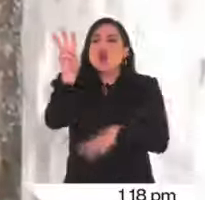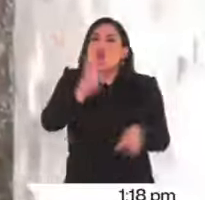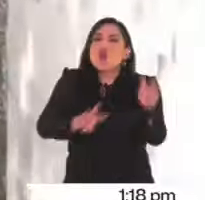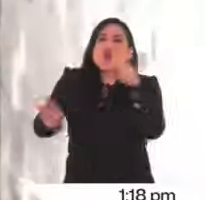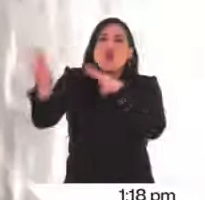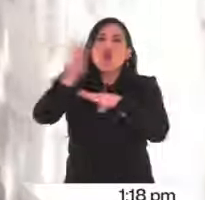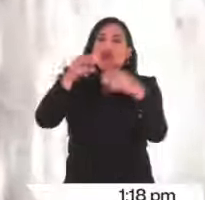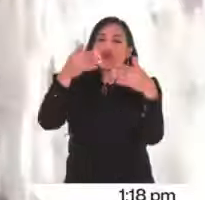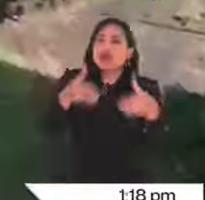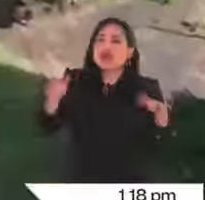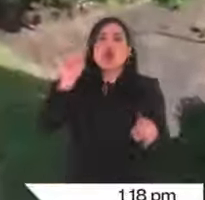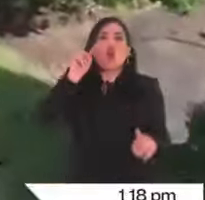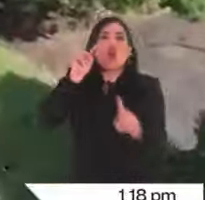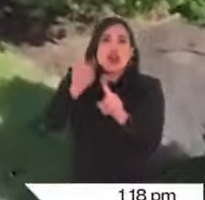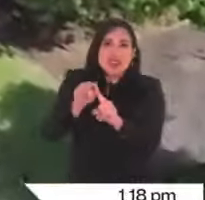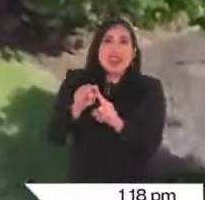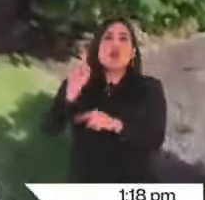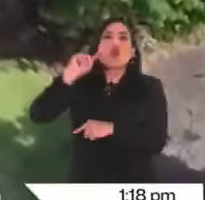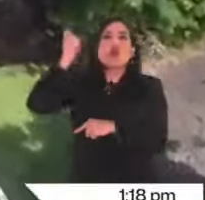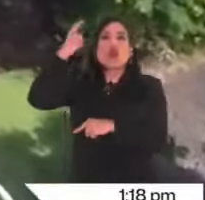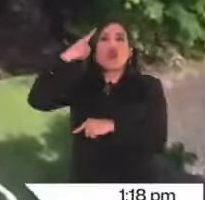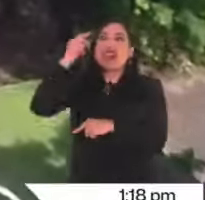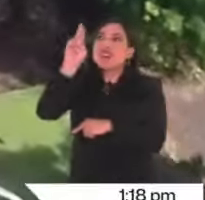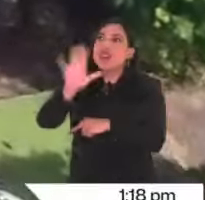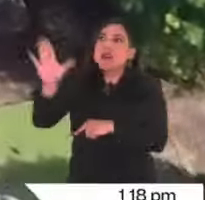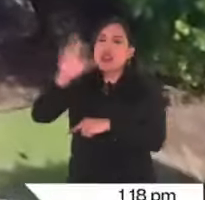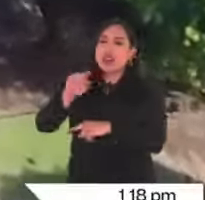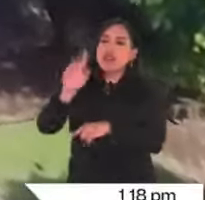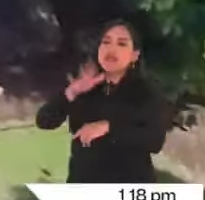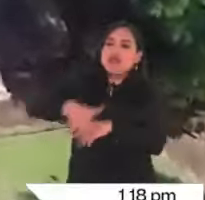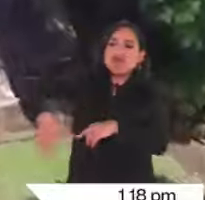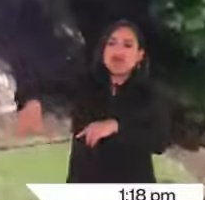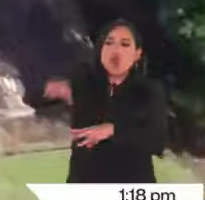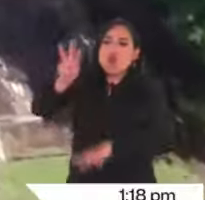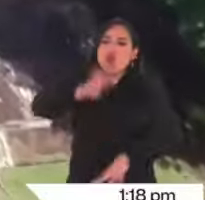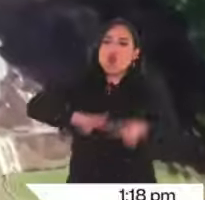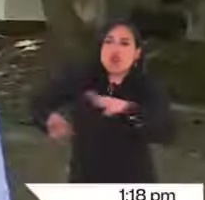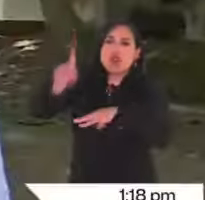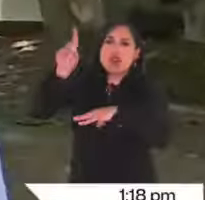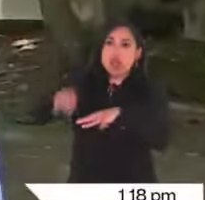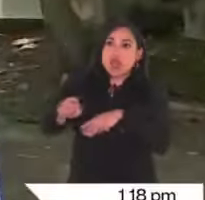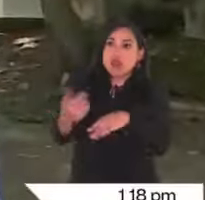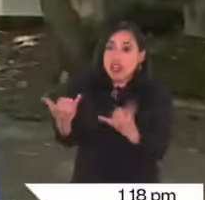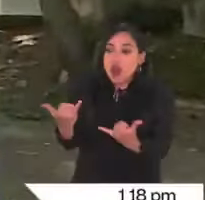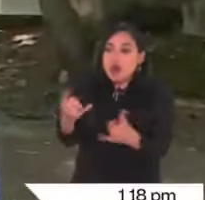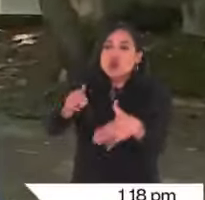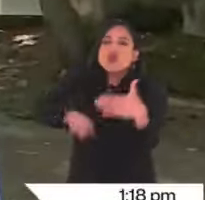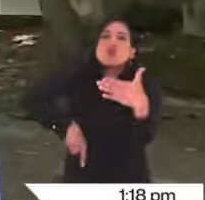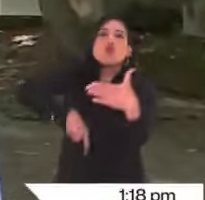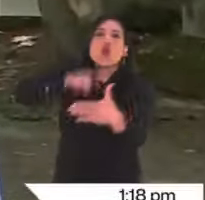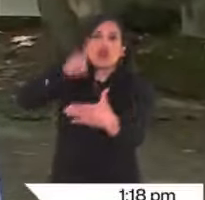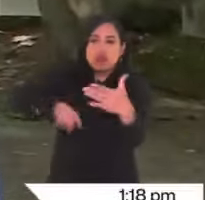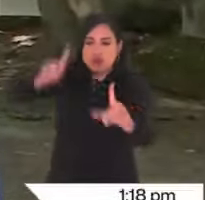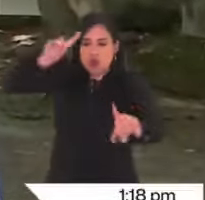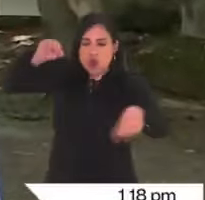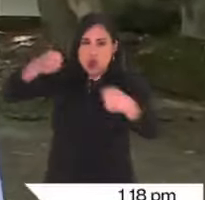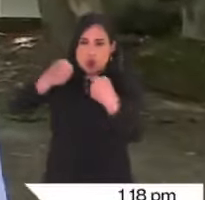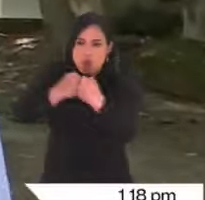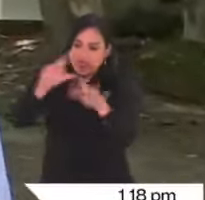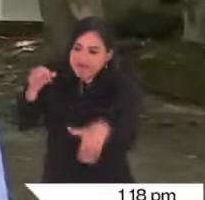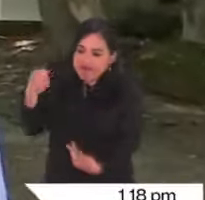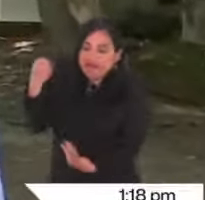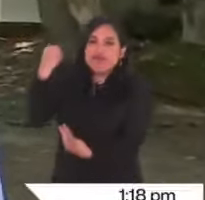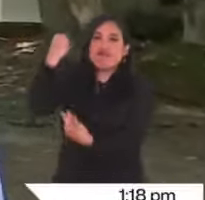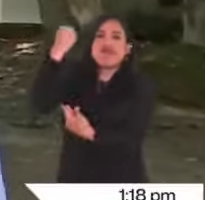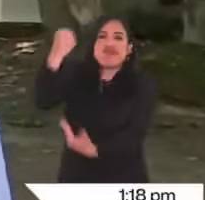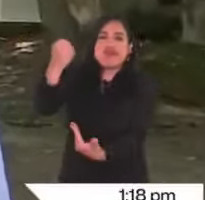cielo abierto es uno de los objetivos del gobierno departamental. Llegamos a firmar un contrato, un convenio para invertir